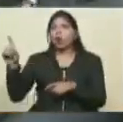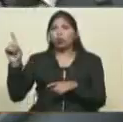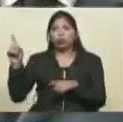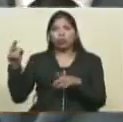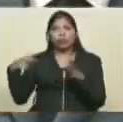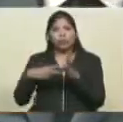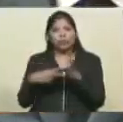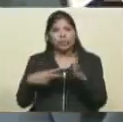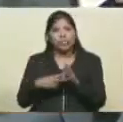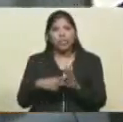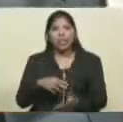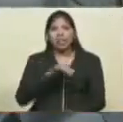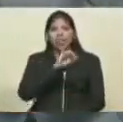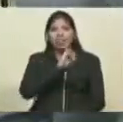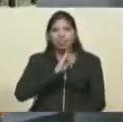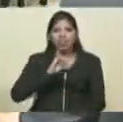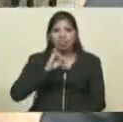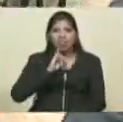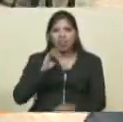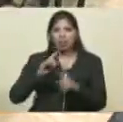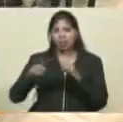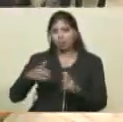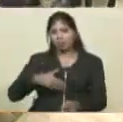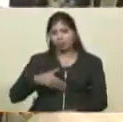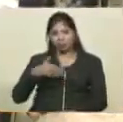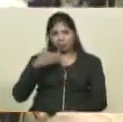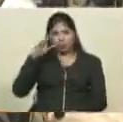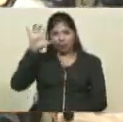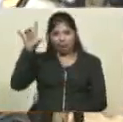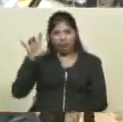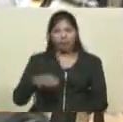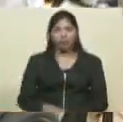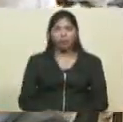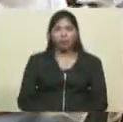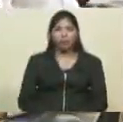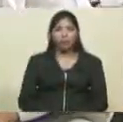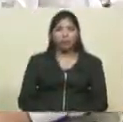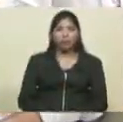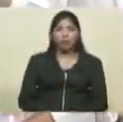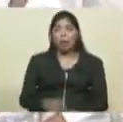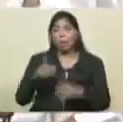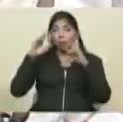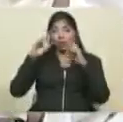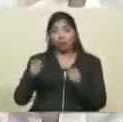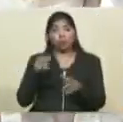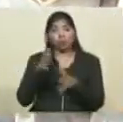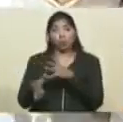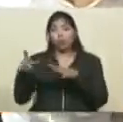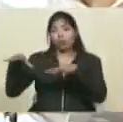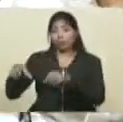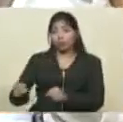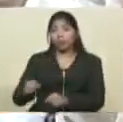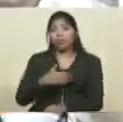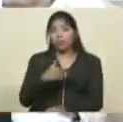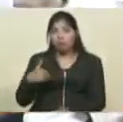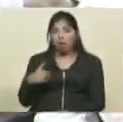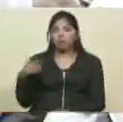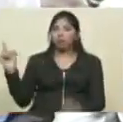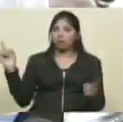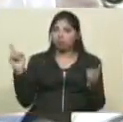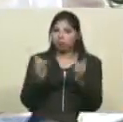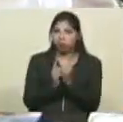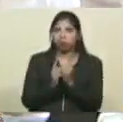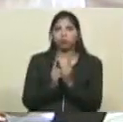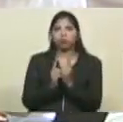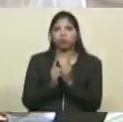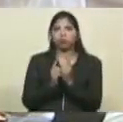como de Irak, como de Afganistán. A eso fueron, a procurar la intervención de nuestro país a través de